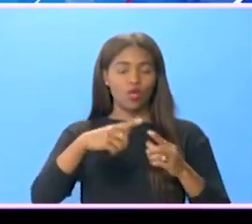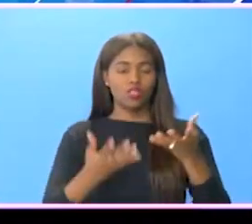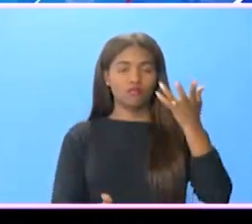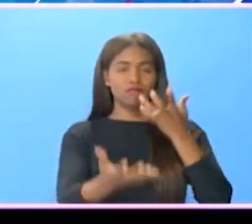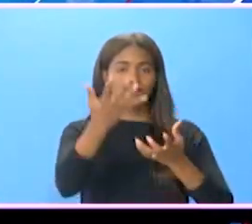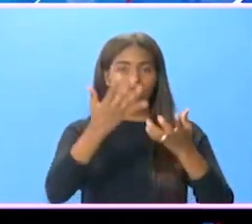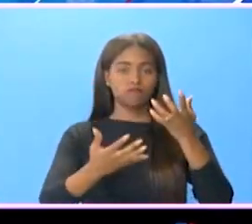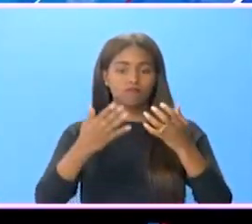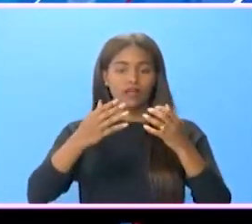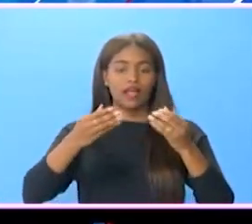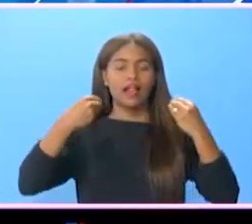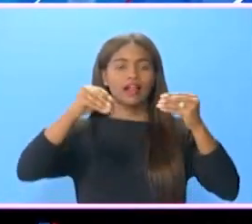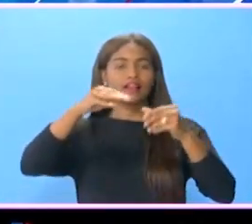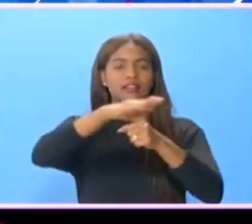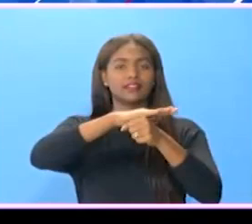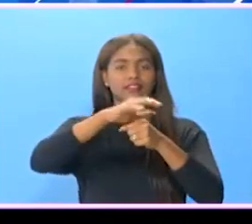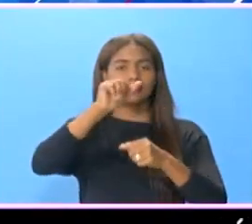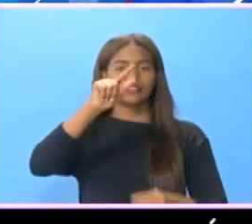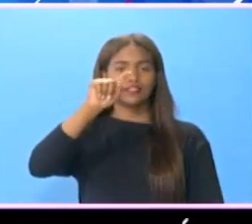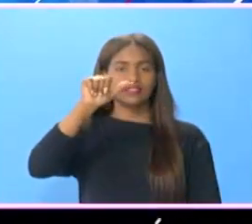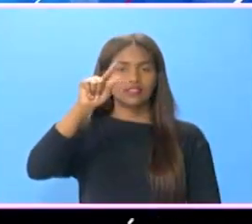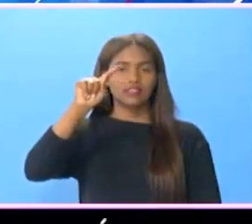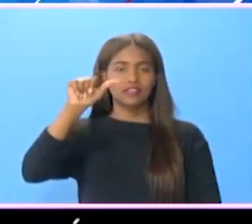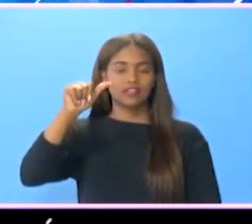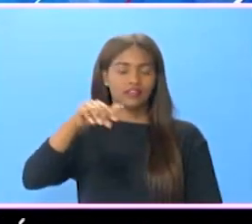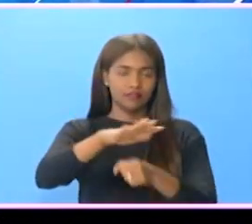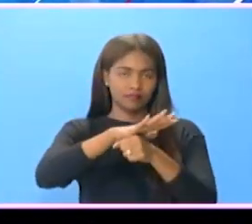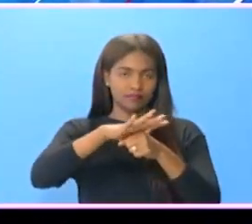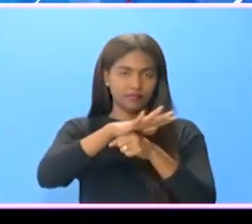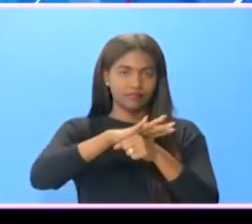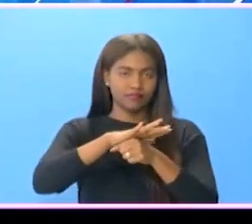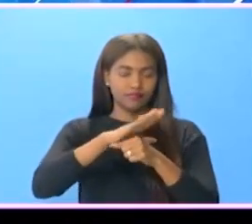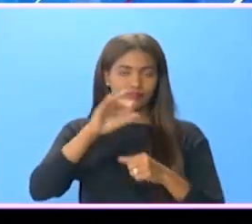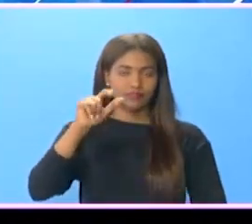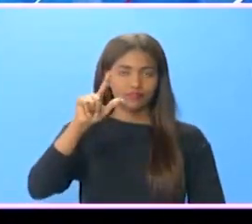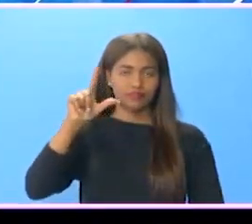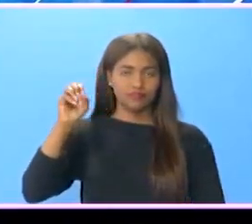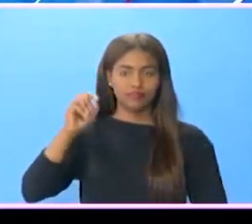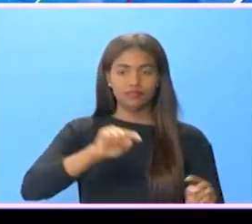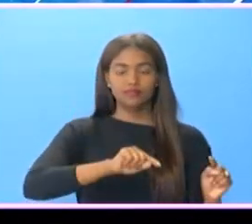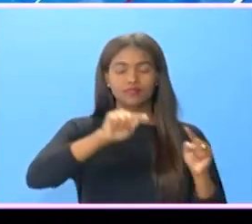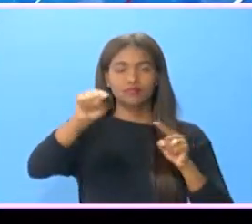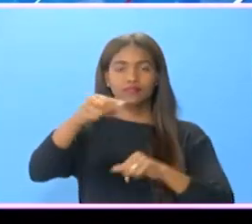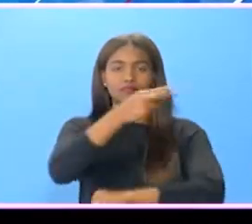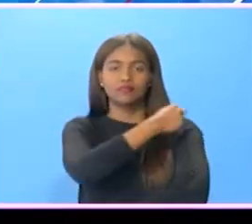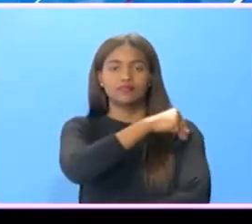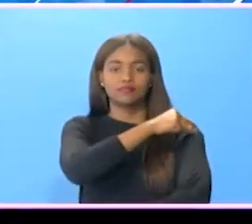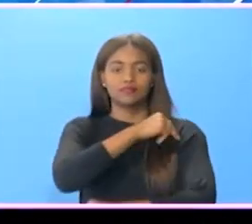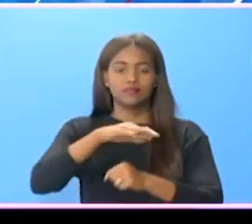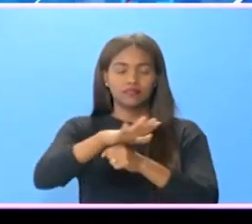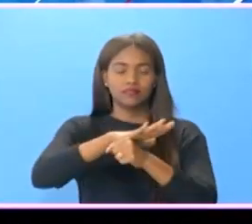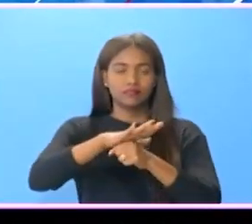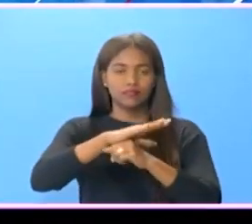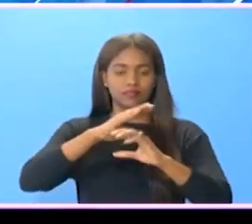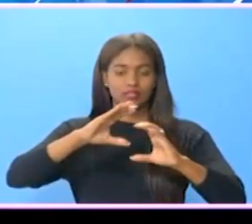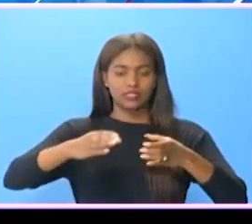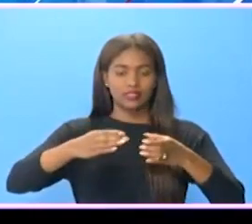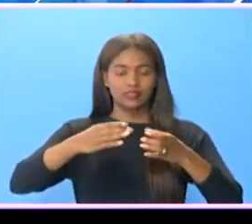comercial Santana, ubicado en el sector Sabica de esa ciudad. Castillo fue trasladado al hospital local en una unidad